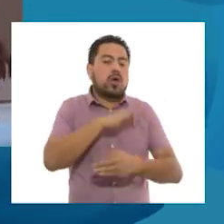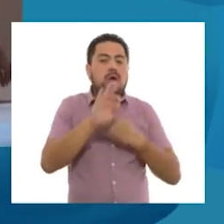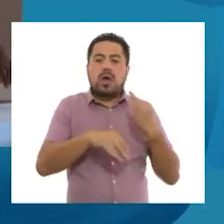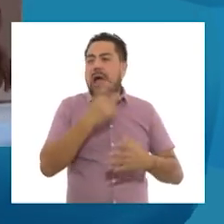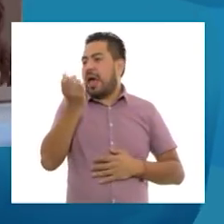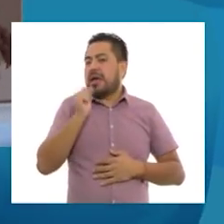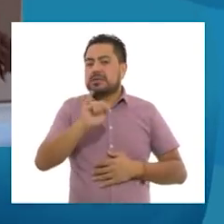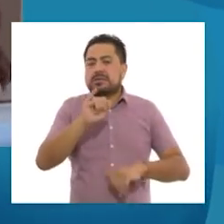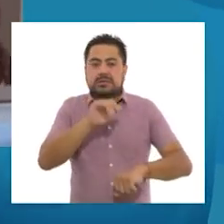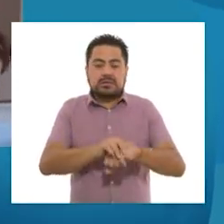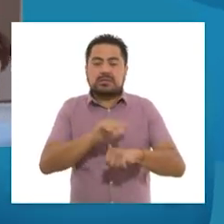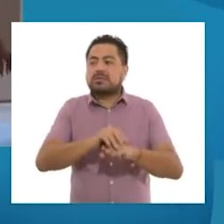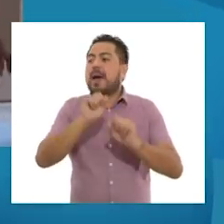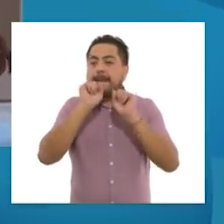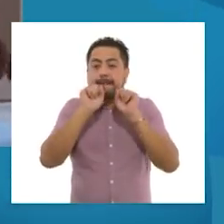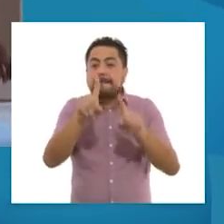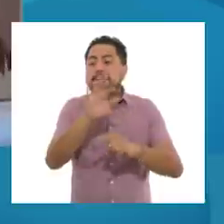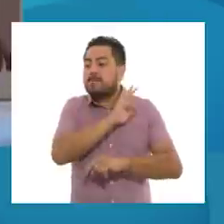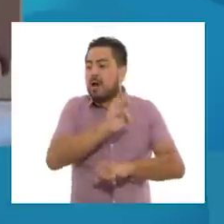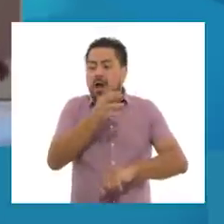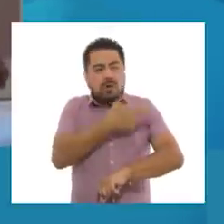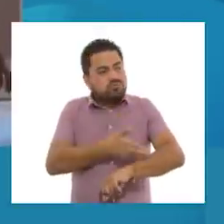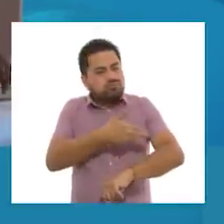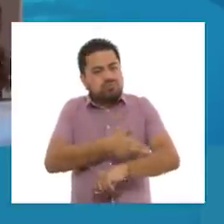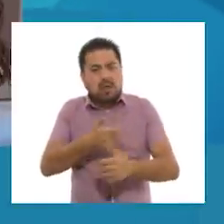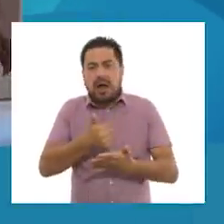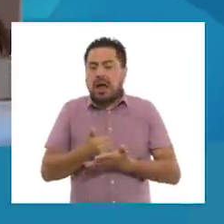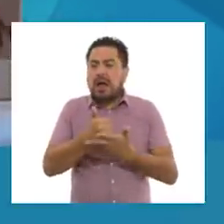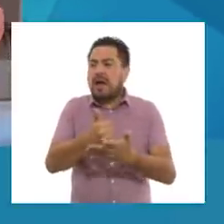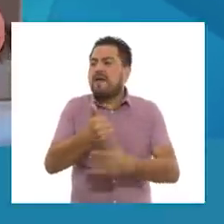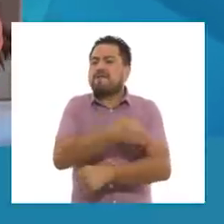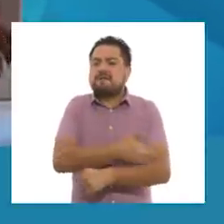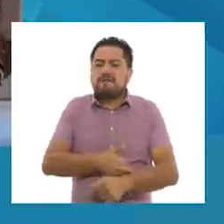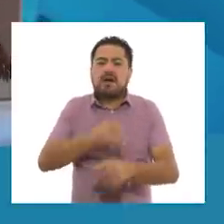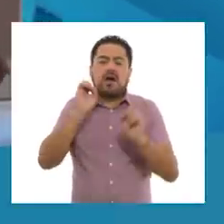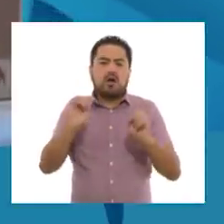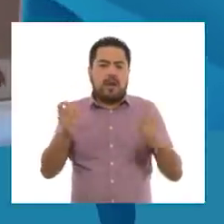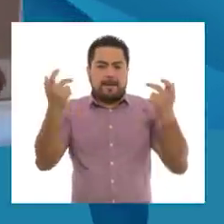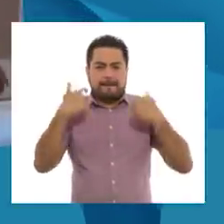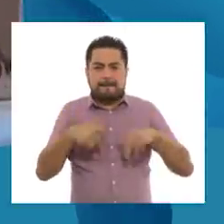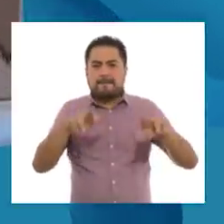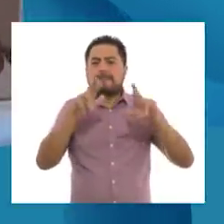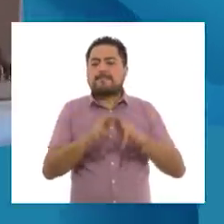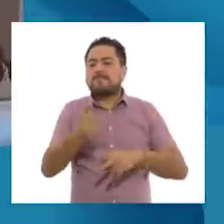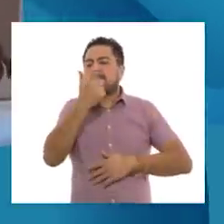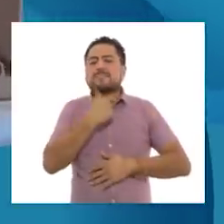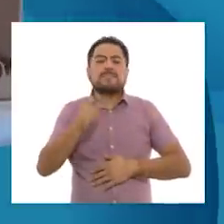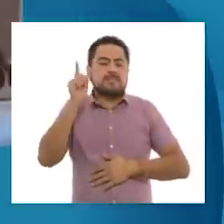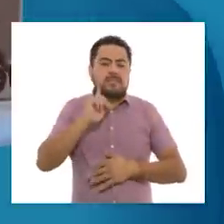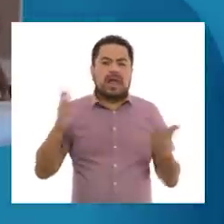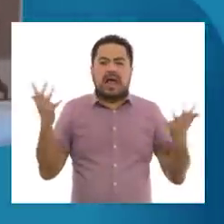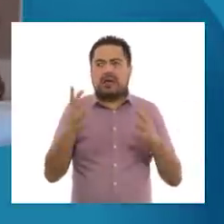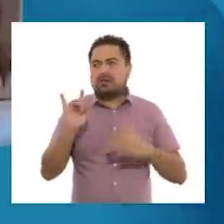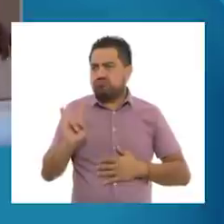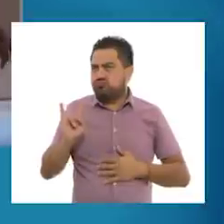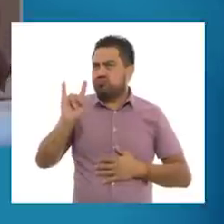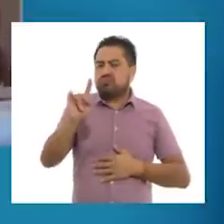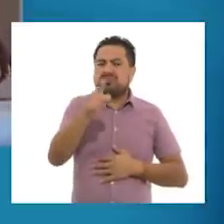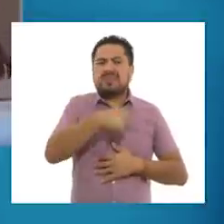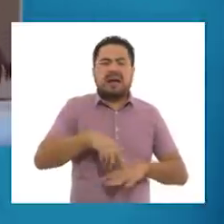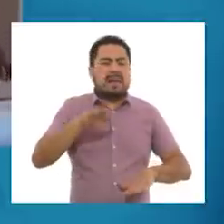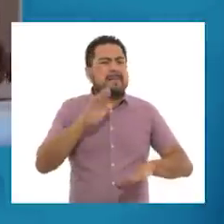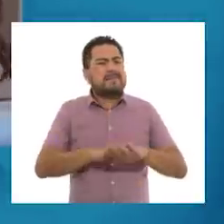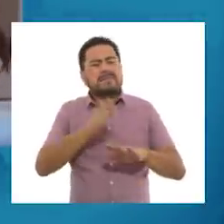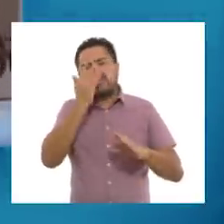así que nuestros amigos también pueden pedir ayuda a sus familiares o maestras y maestros para hacer su cartel y que les quede